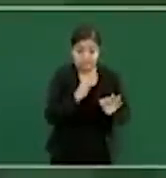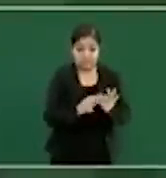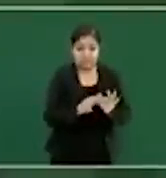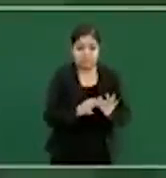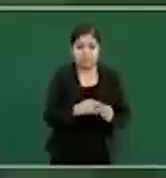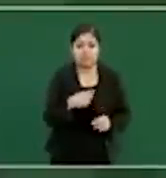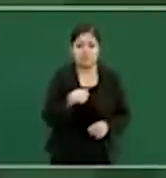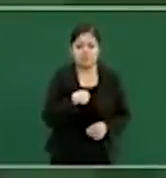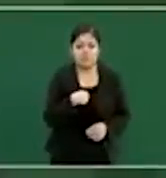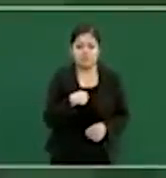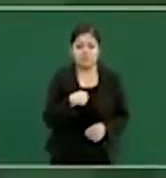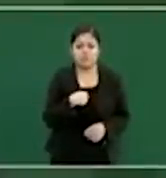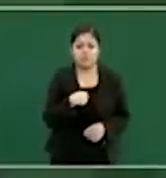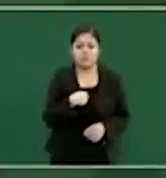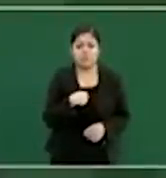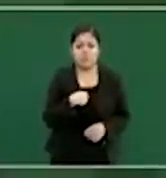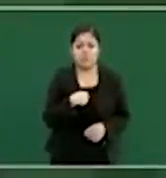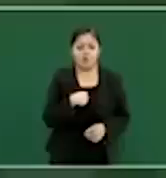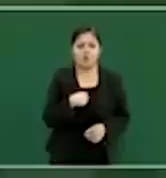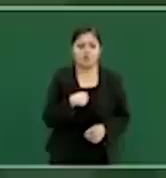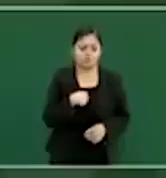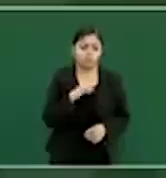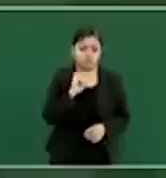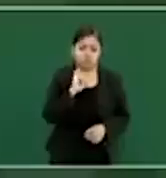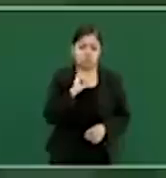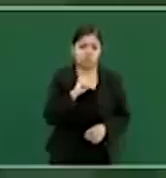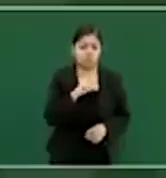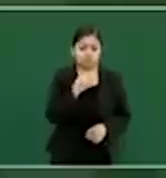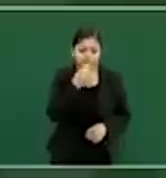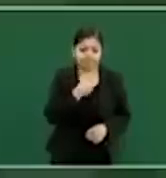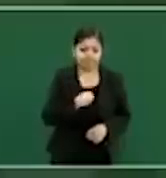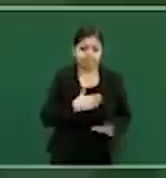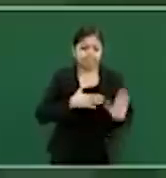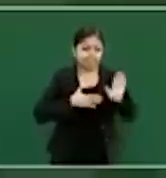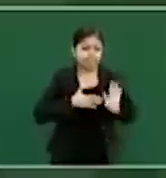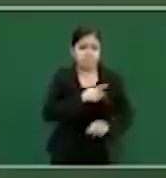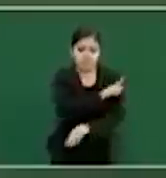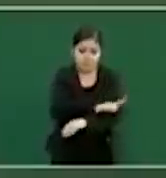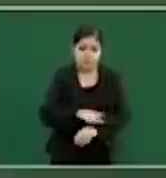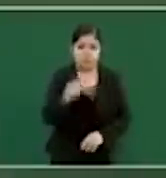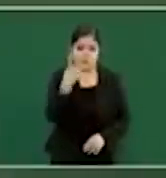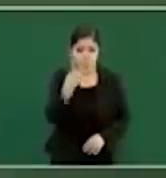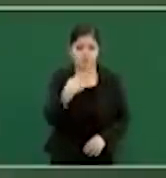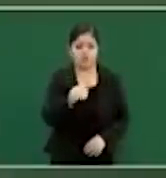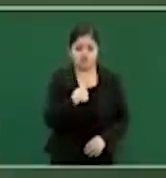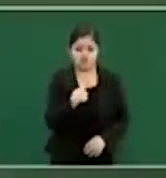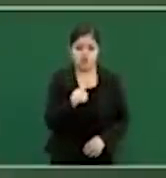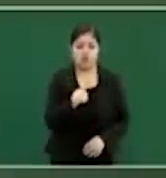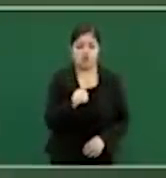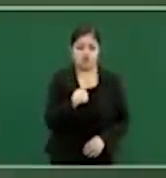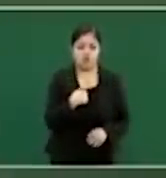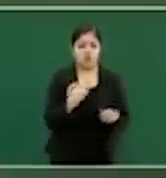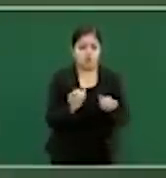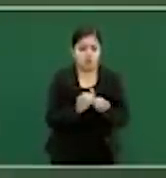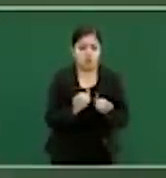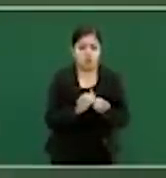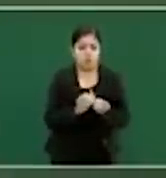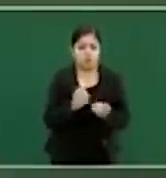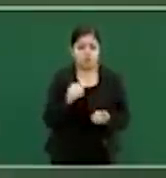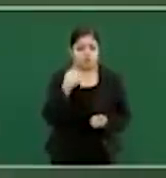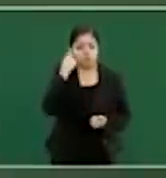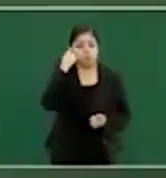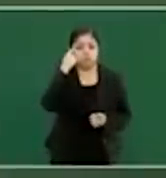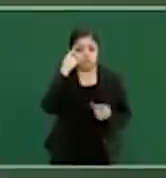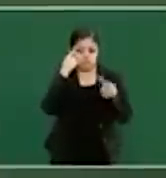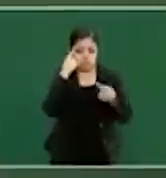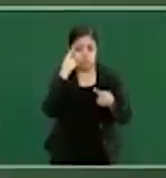yo tengo este compromiso de esta línea 4, tengo el compromiso también de